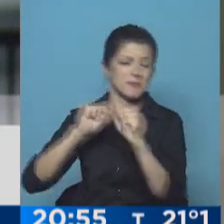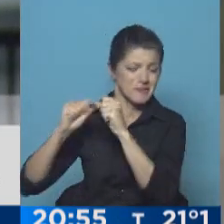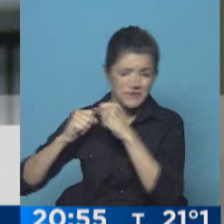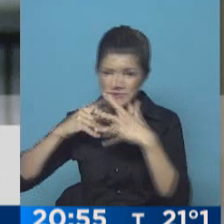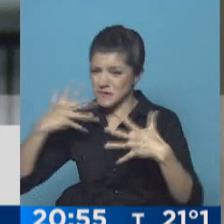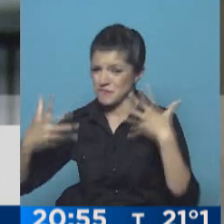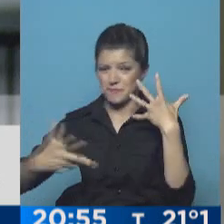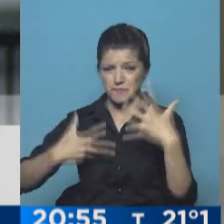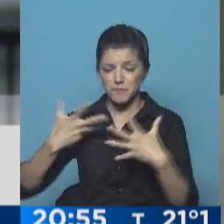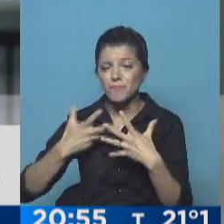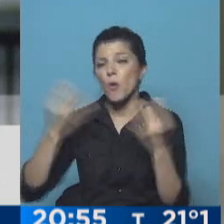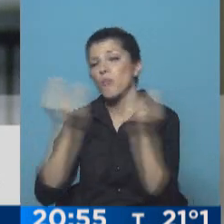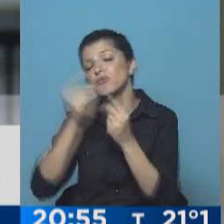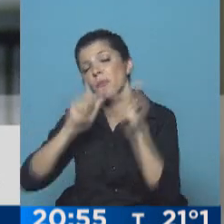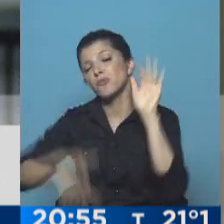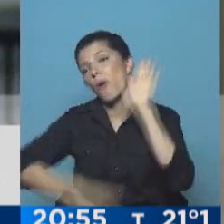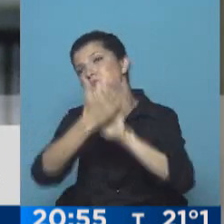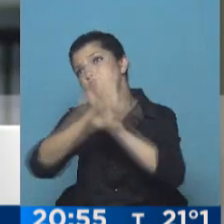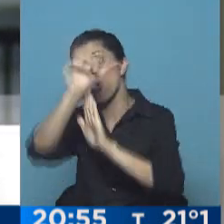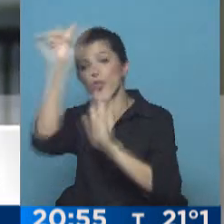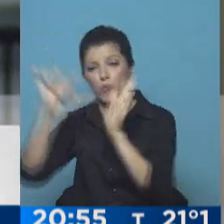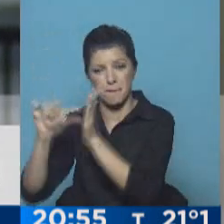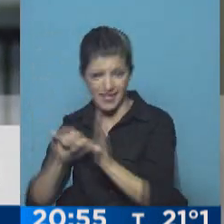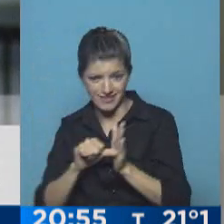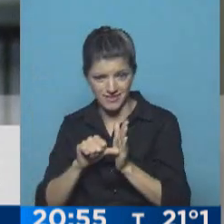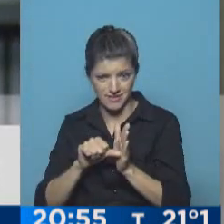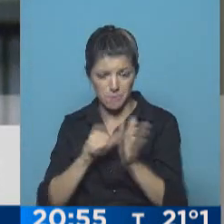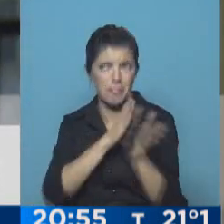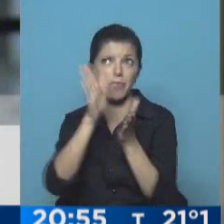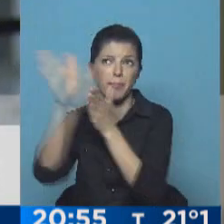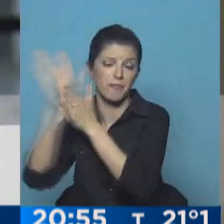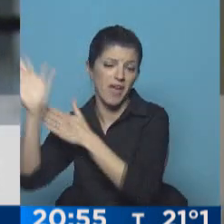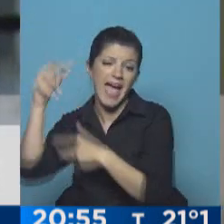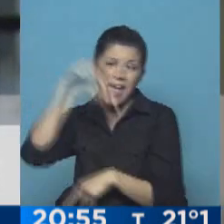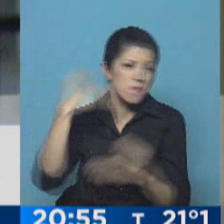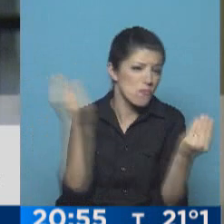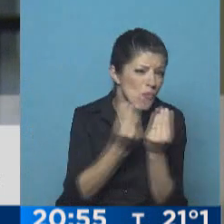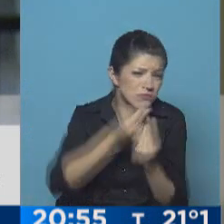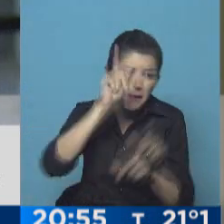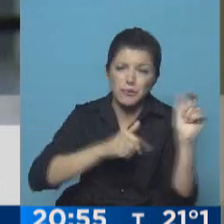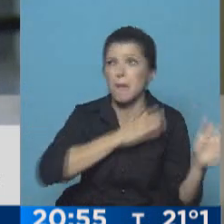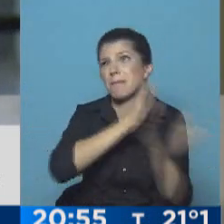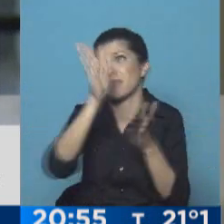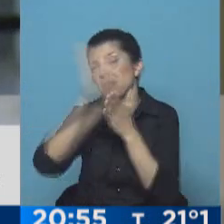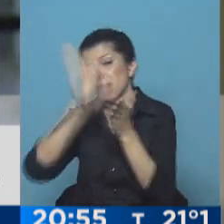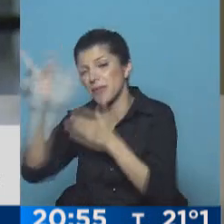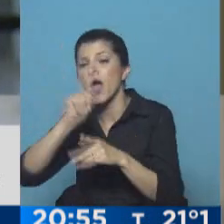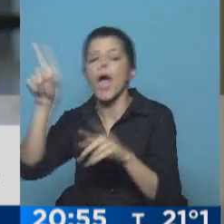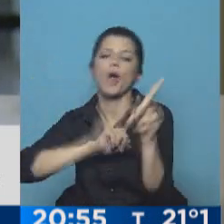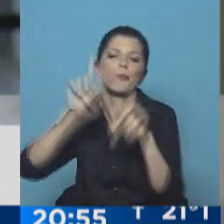desesperación muchos al exilio hubo tantos exilios en Argentina exilios